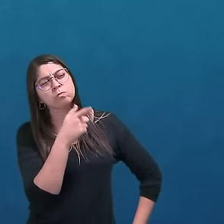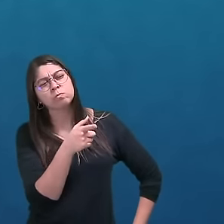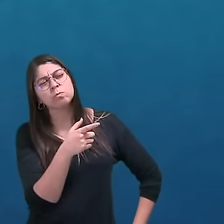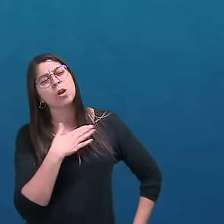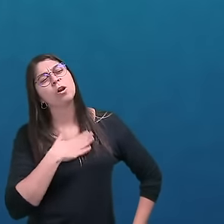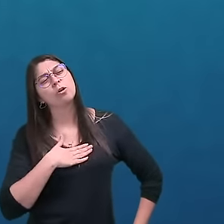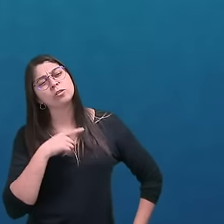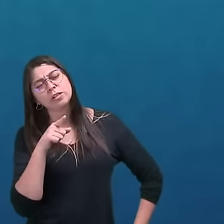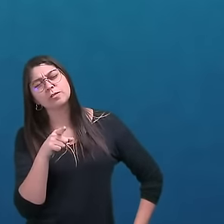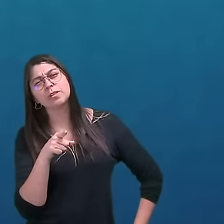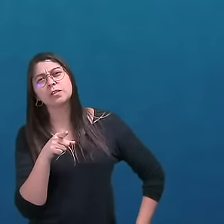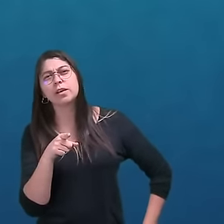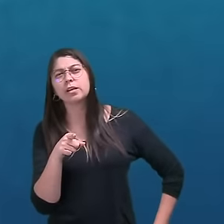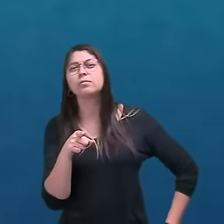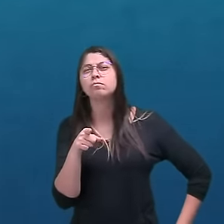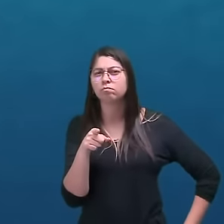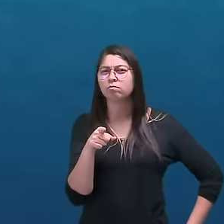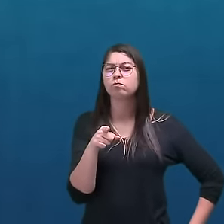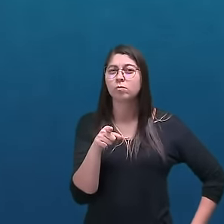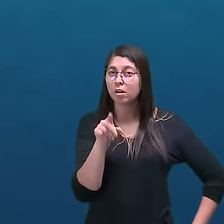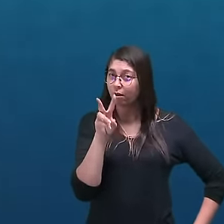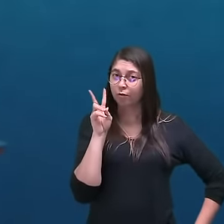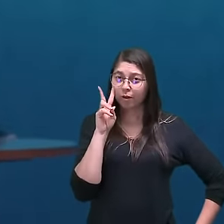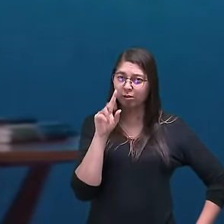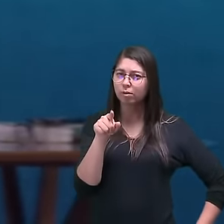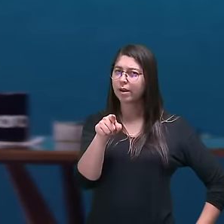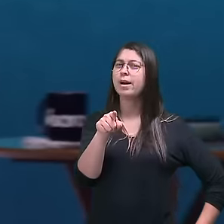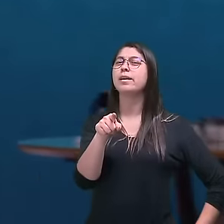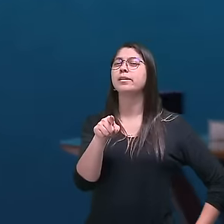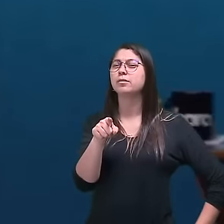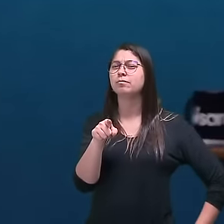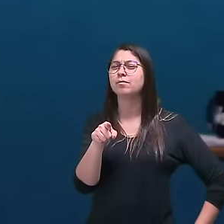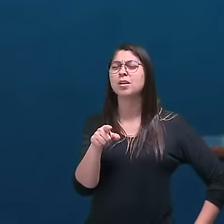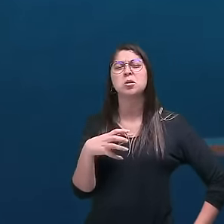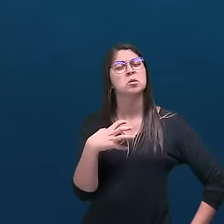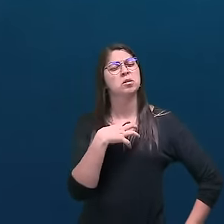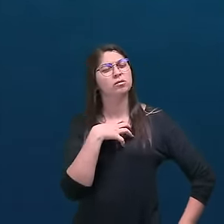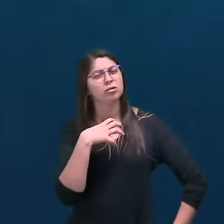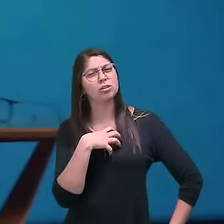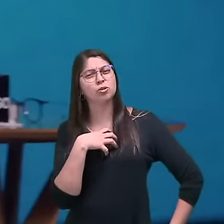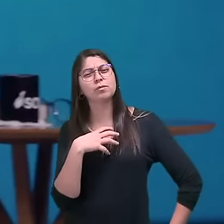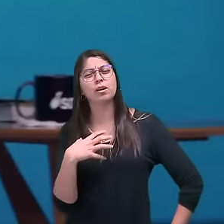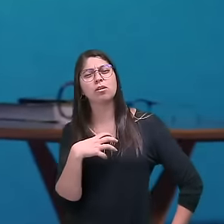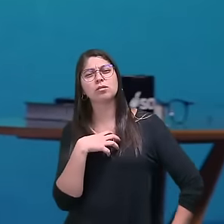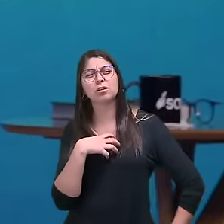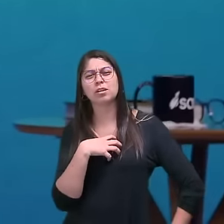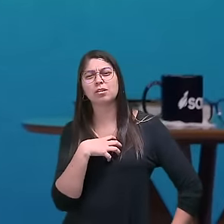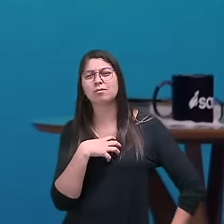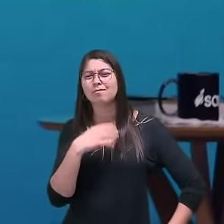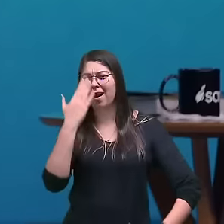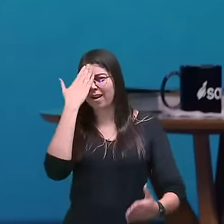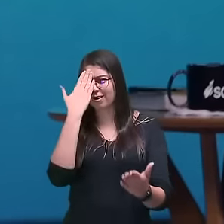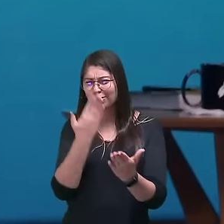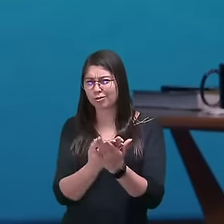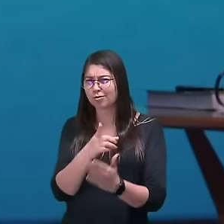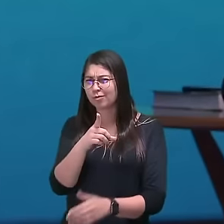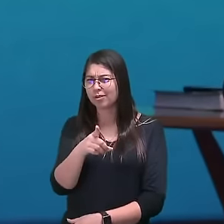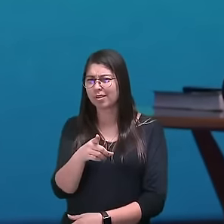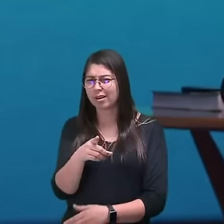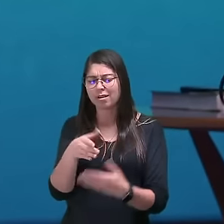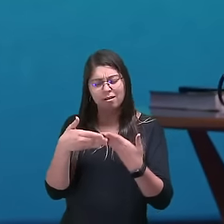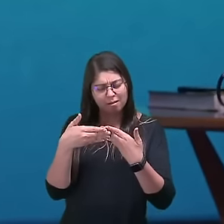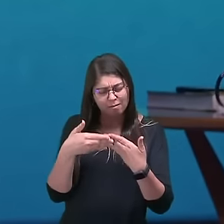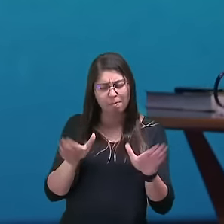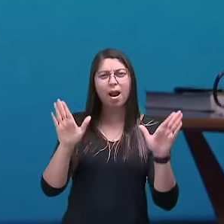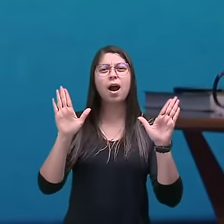tiene una gracia diferente. Oh, yo no sé qué você tiene, mas yo sentí te ayudar. Yo no sé qué você tiene, mas yo sentí abrir las puertas para